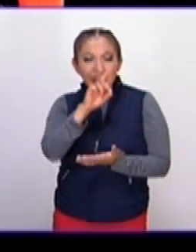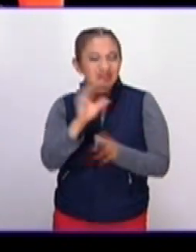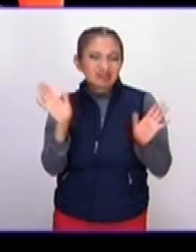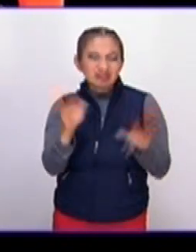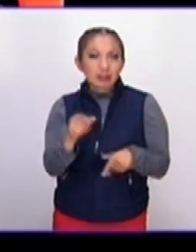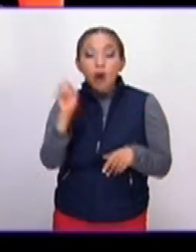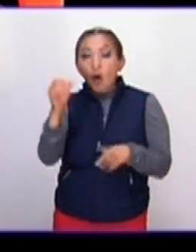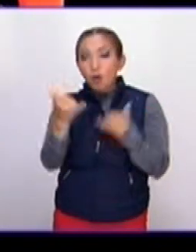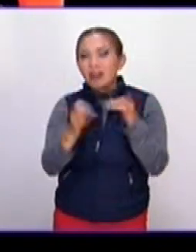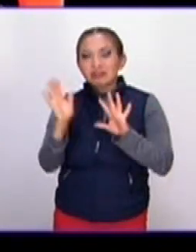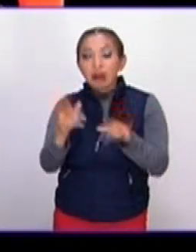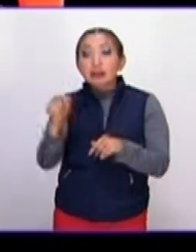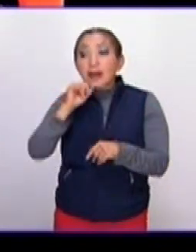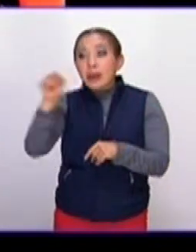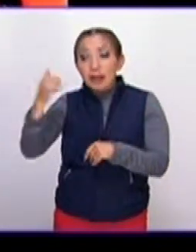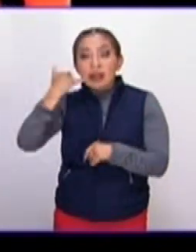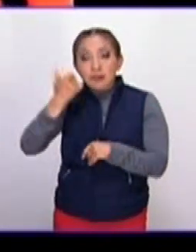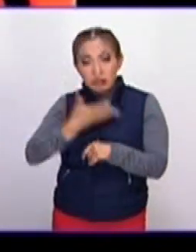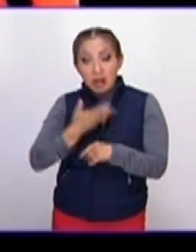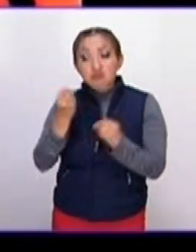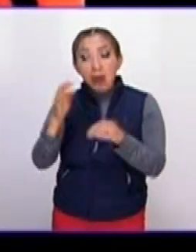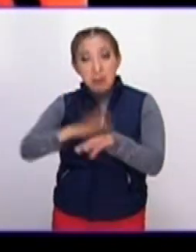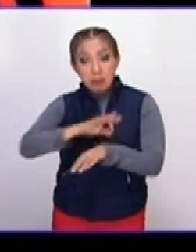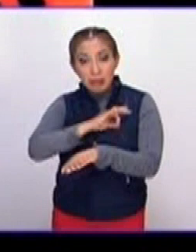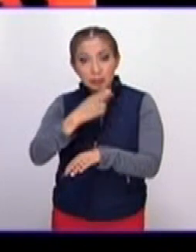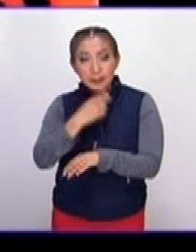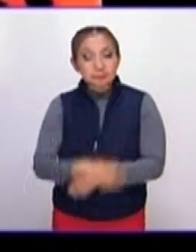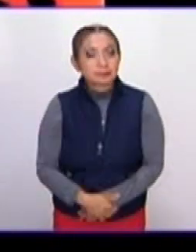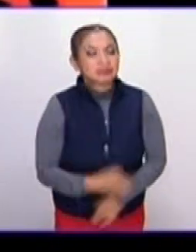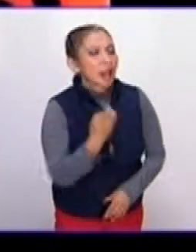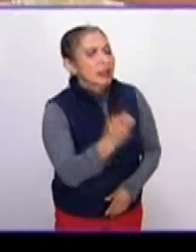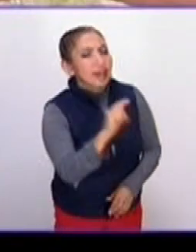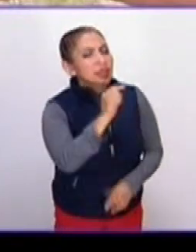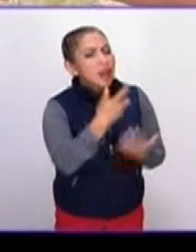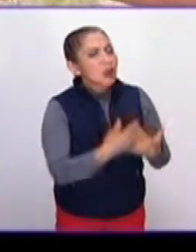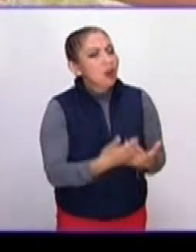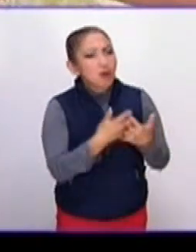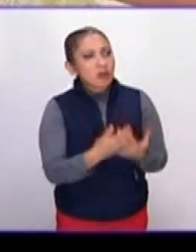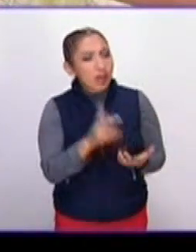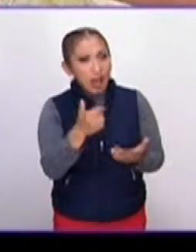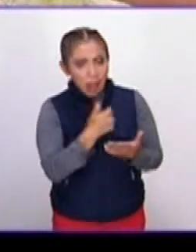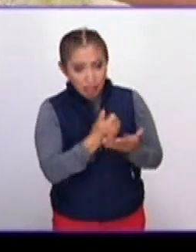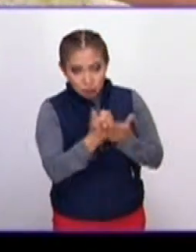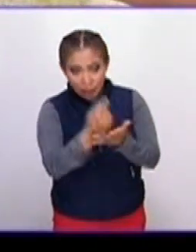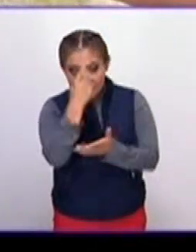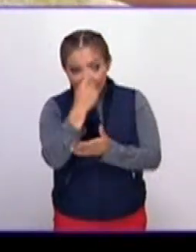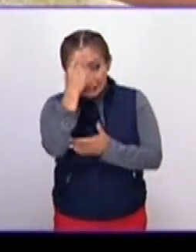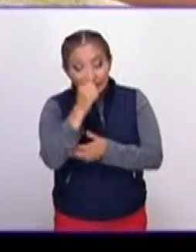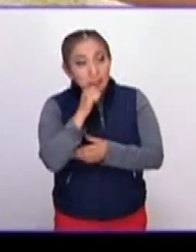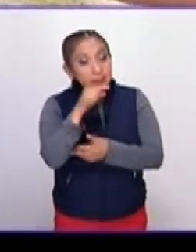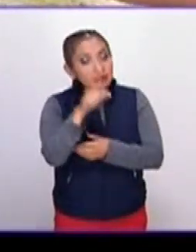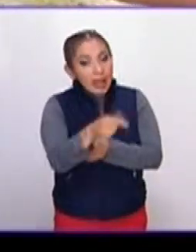o jugar, ¿no? Son aparatos que tienen muchas más posibilidades. Este tipo de tecnología no solo les facilita el trabajo, sino